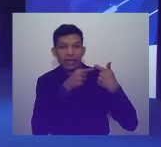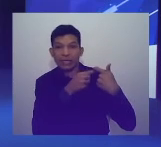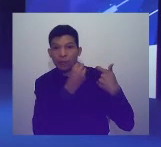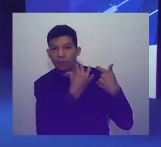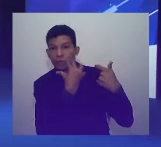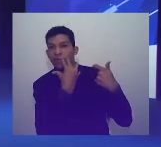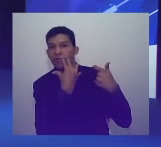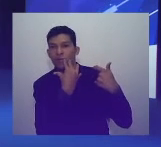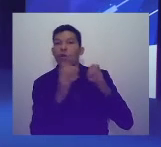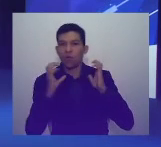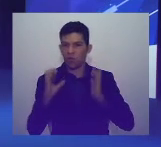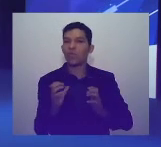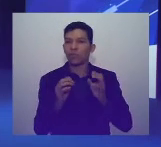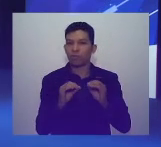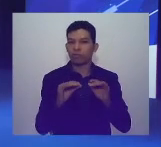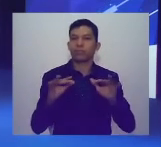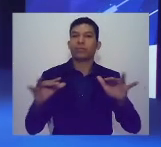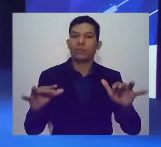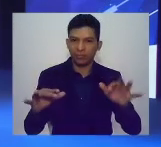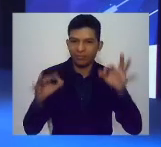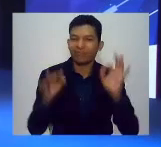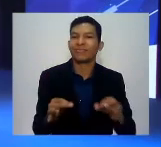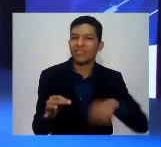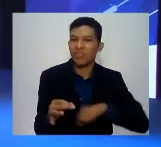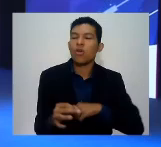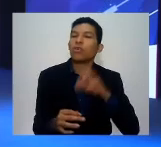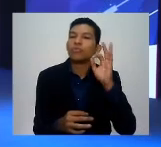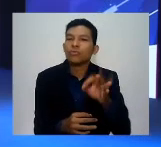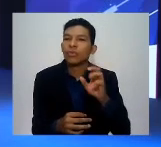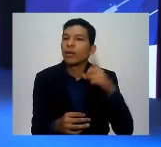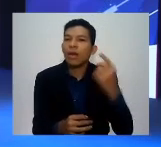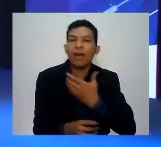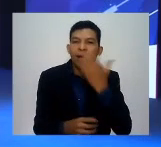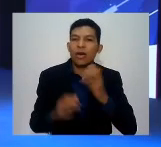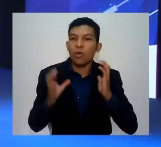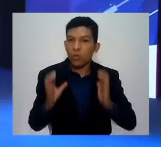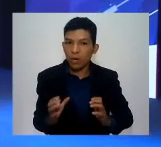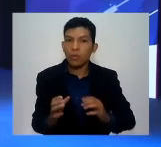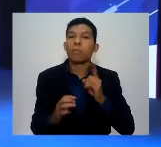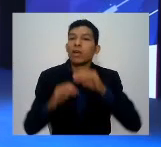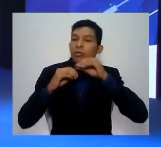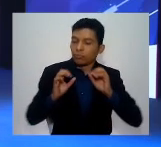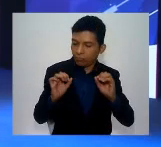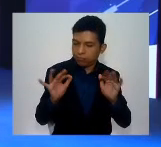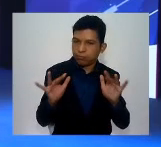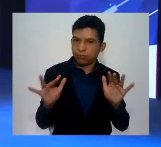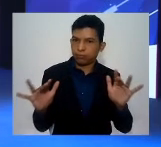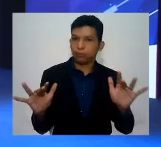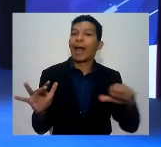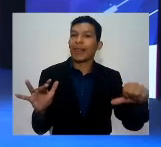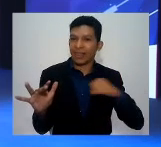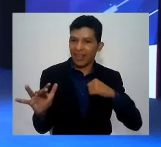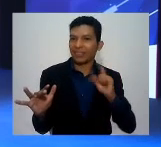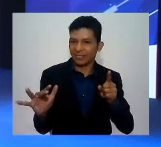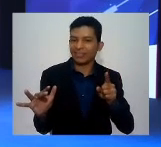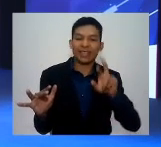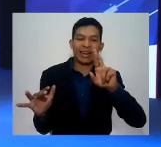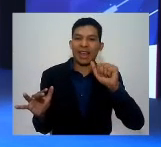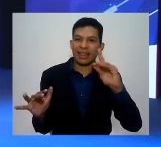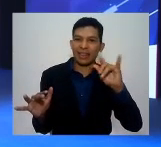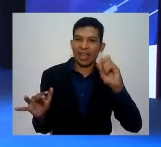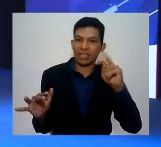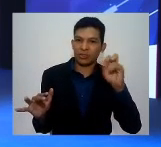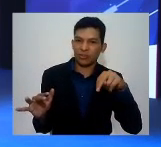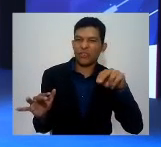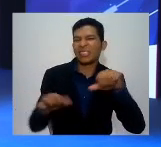sencillo, aunque fue muy bueno que todo el mundo se tirara de lleno a decir pues, que quería colaborar. Eso fue algo